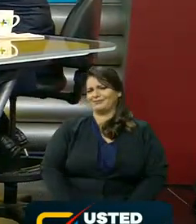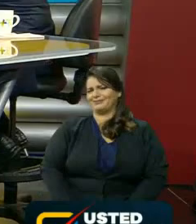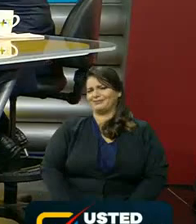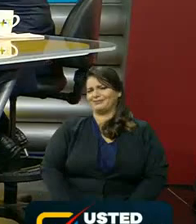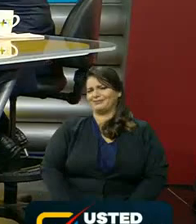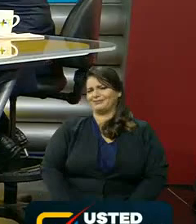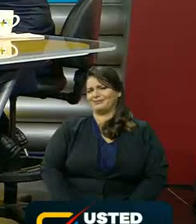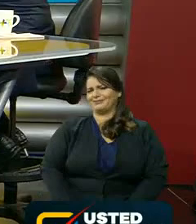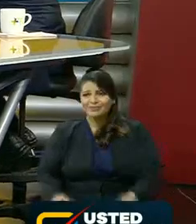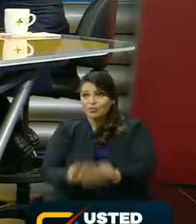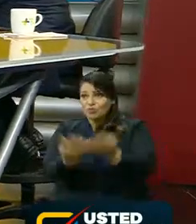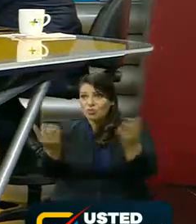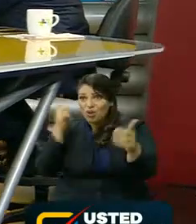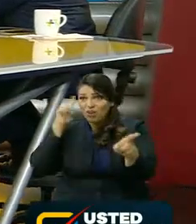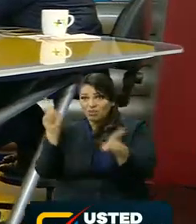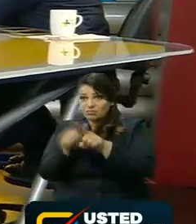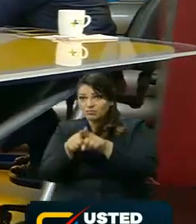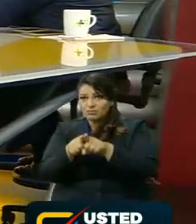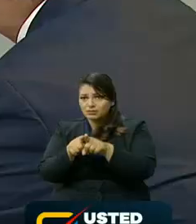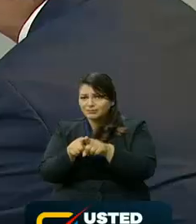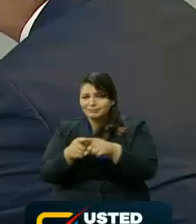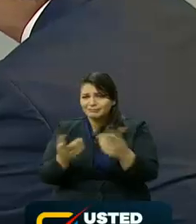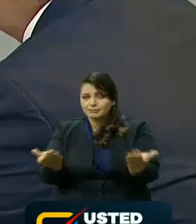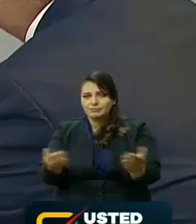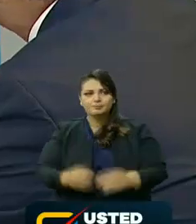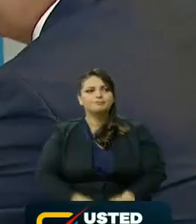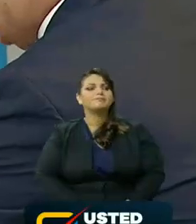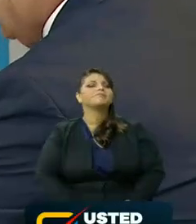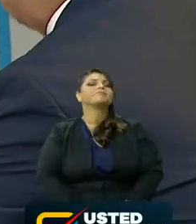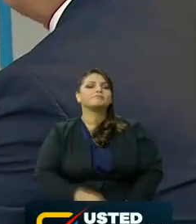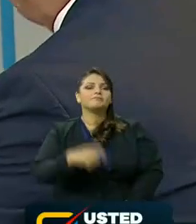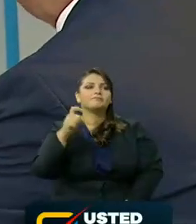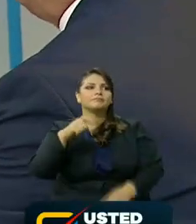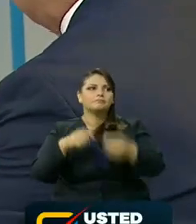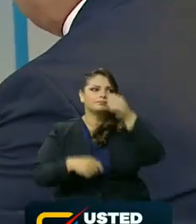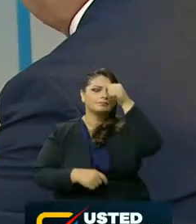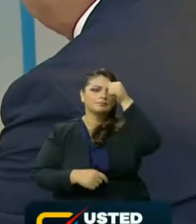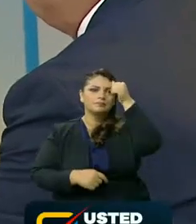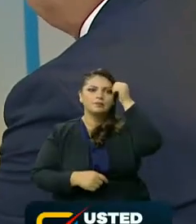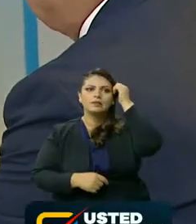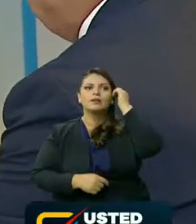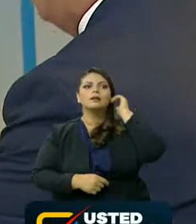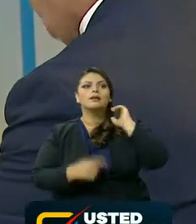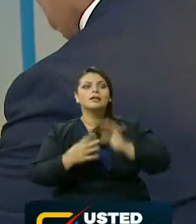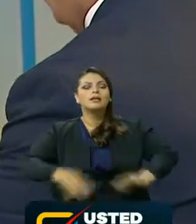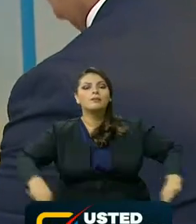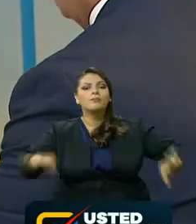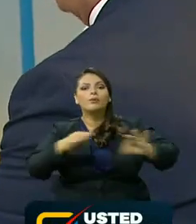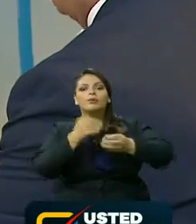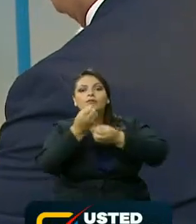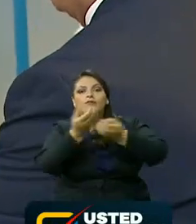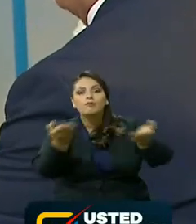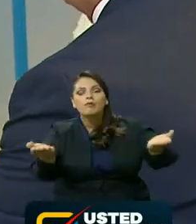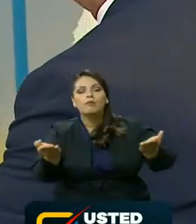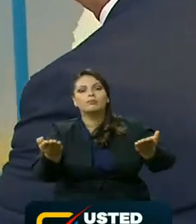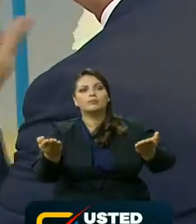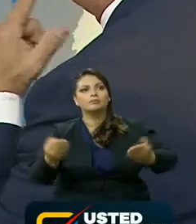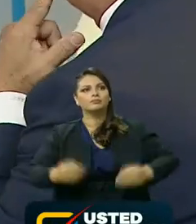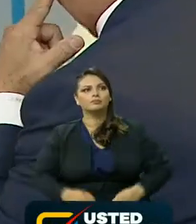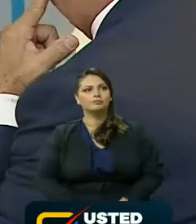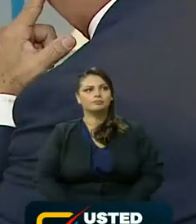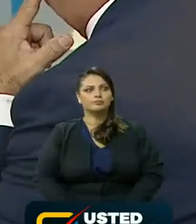suceder, para que haya un cambio de verdad. Jesucristo va de presidente. O sea, tenemos que hacerlos entender. Así es. Le pongo un ejemplo, yo soy medio